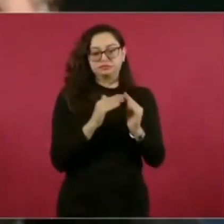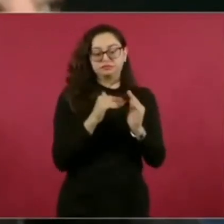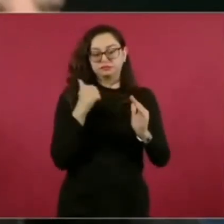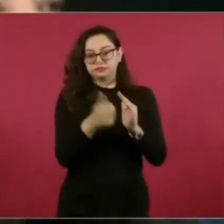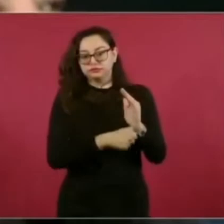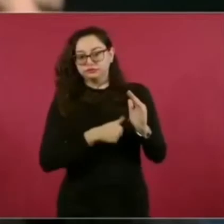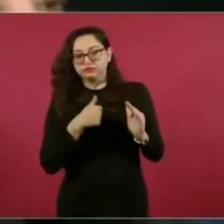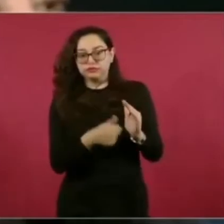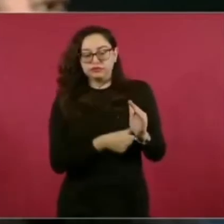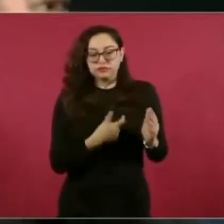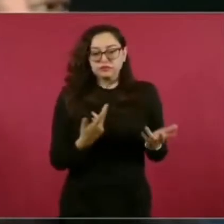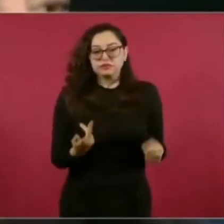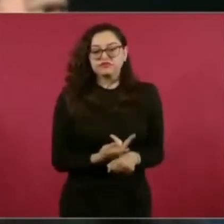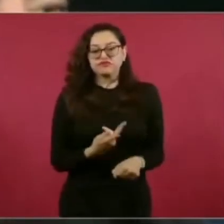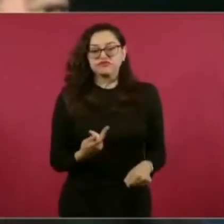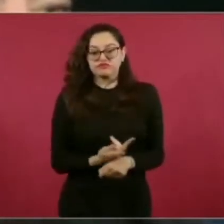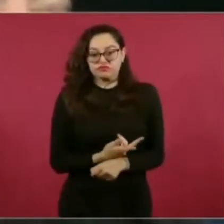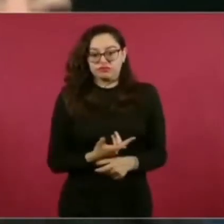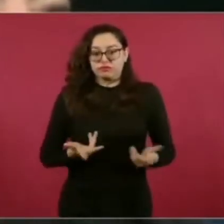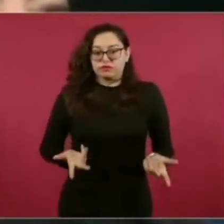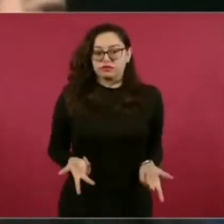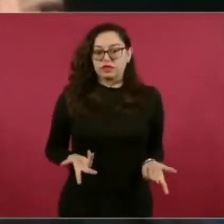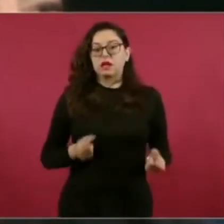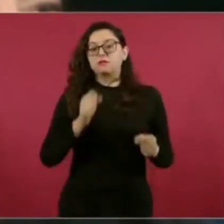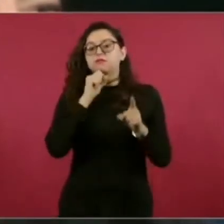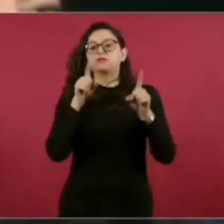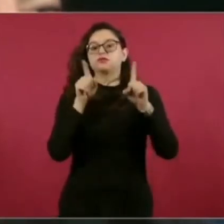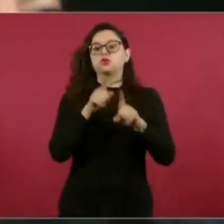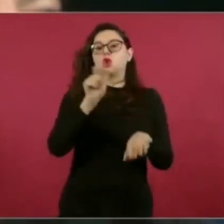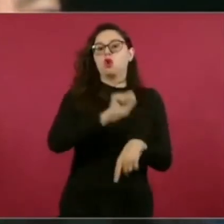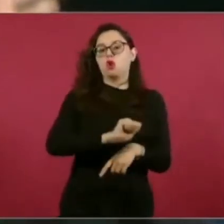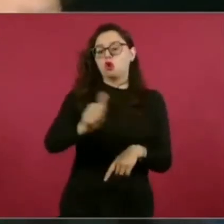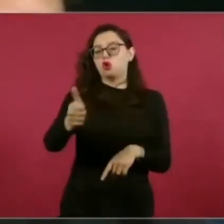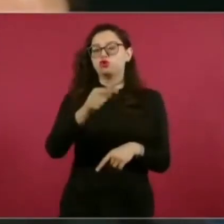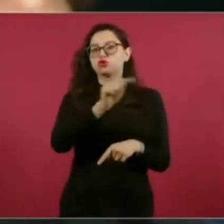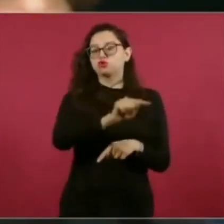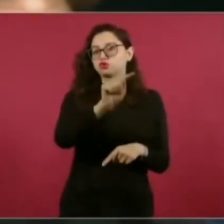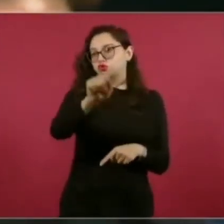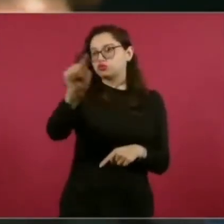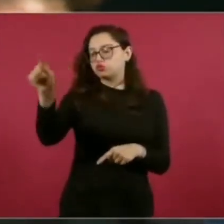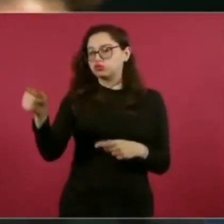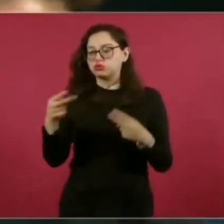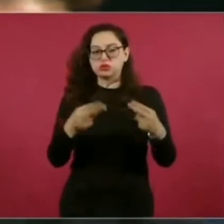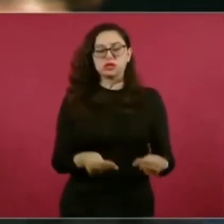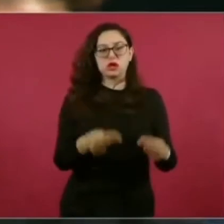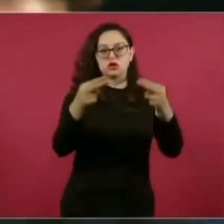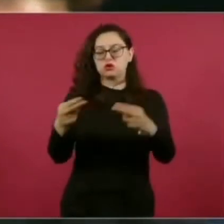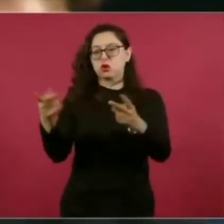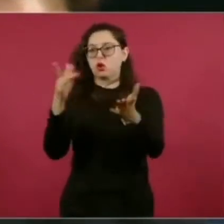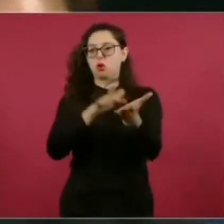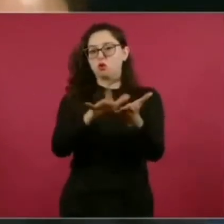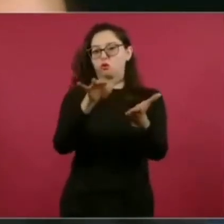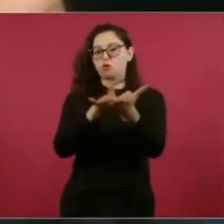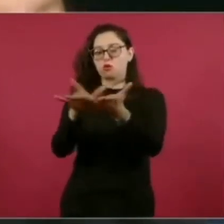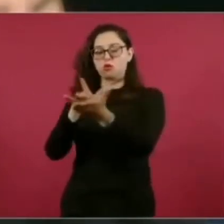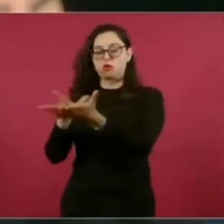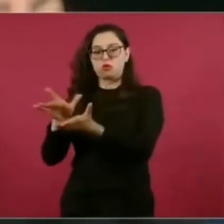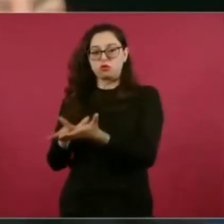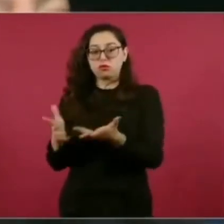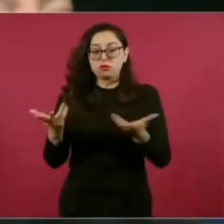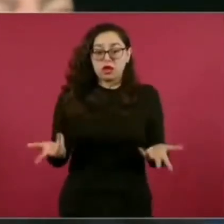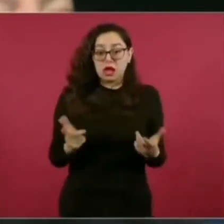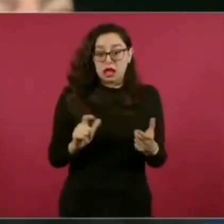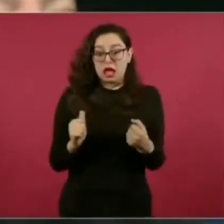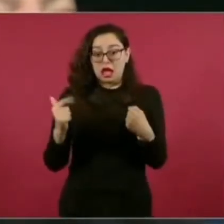estos hechos. También cómo van a apoyar a otros sectores productivos en la entidad. Y si ustedes ya